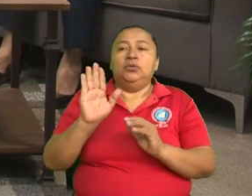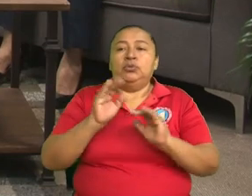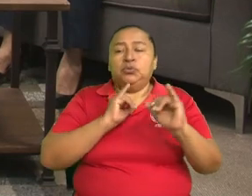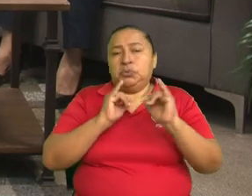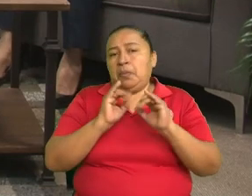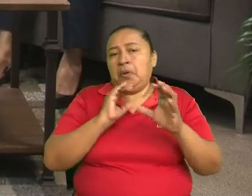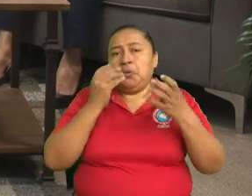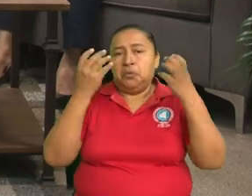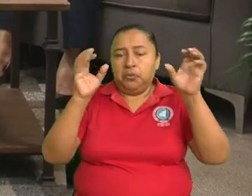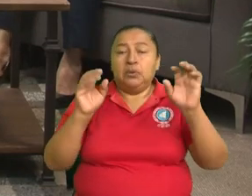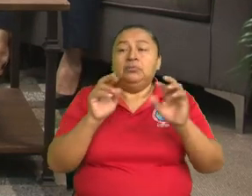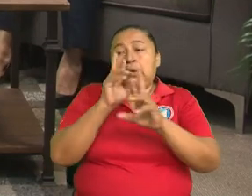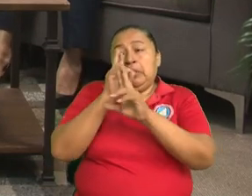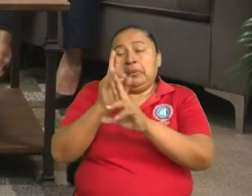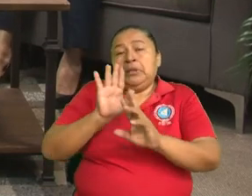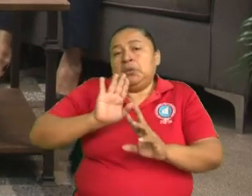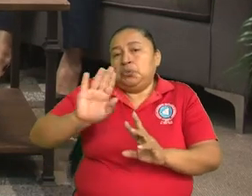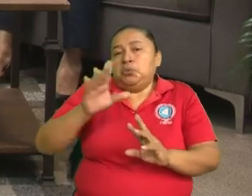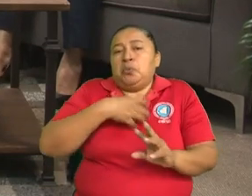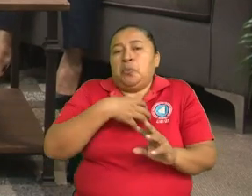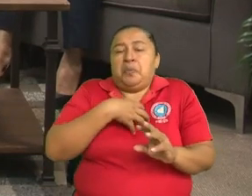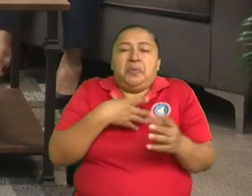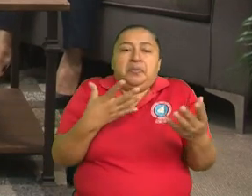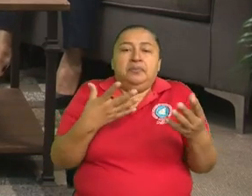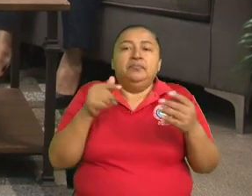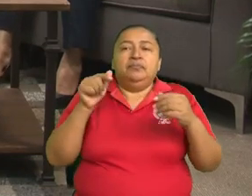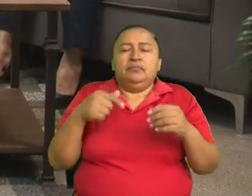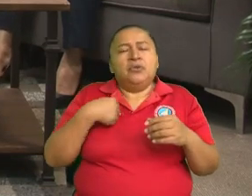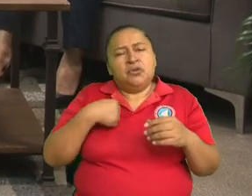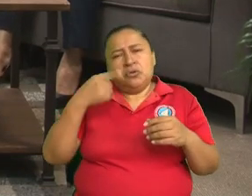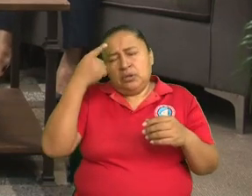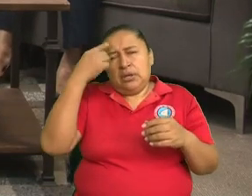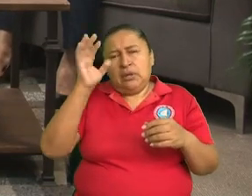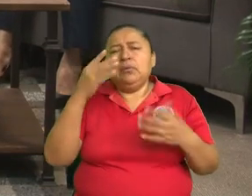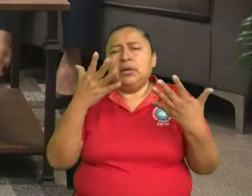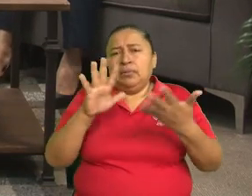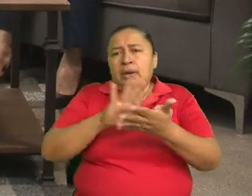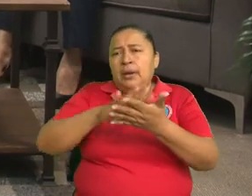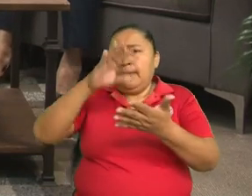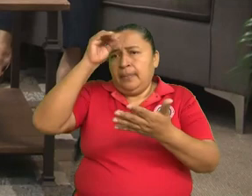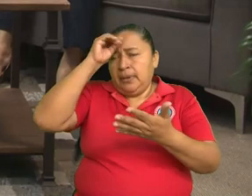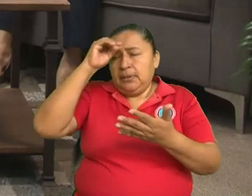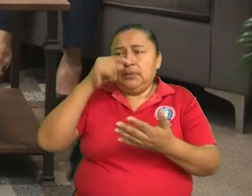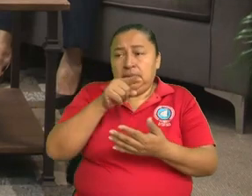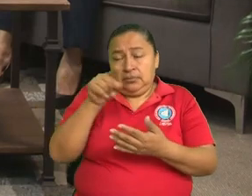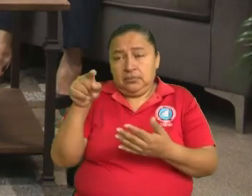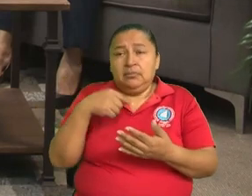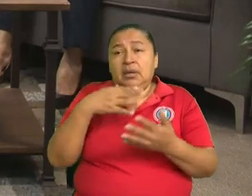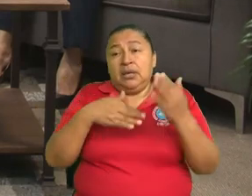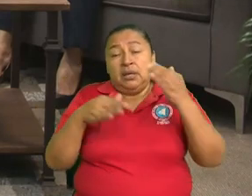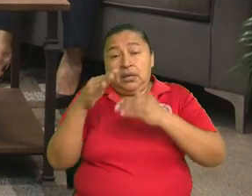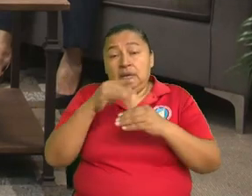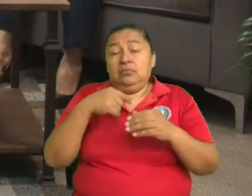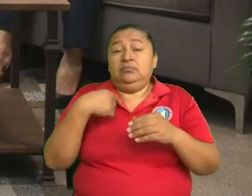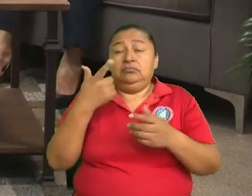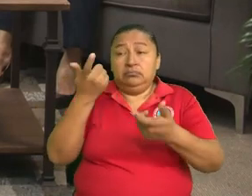Cultura, sí, y respetando todo eso, pues hemos yo creo que nosotros hemos aprendido más que ellos de nosotros, ¿verdad? Porque